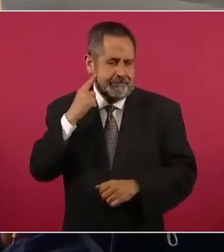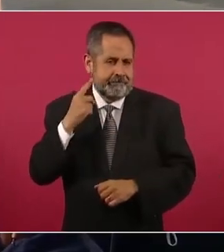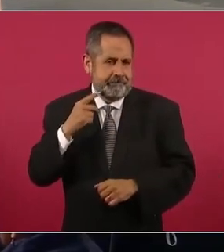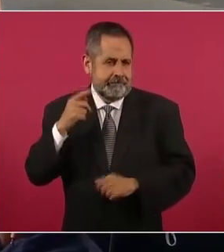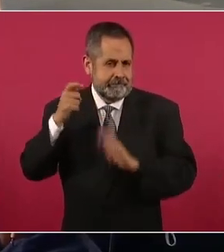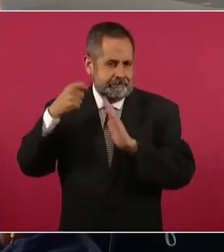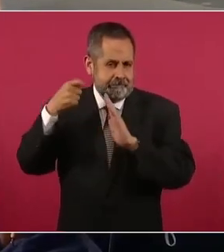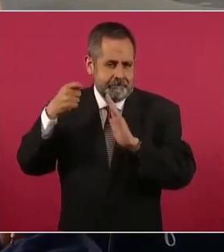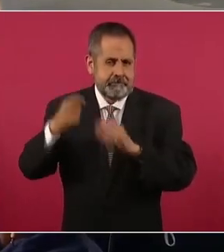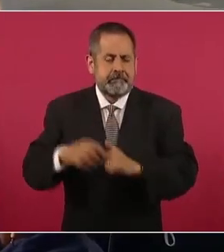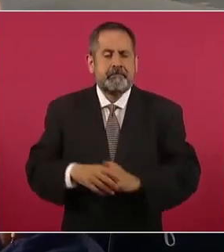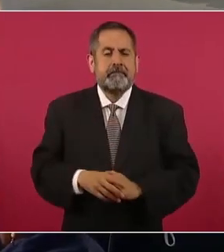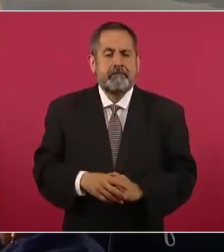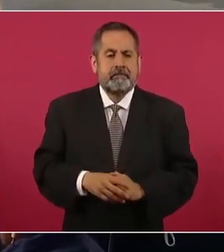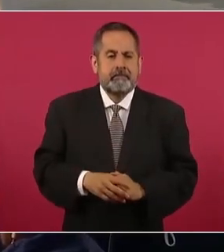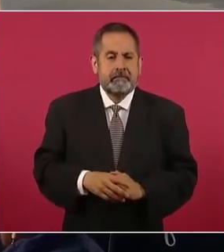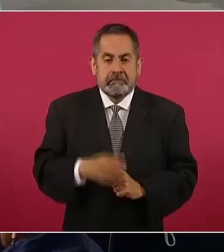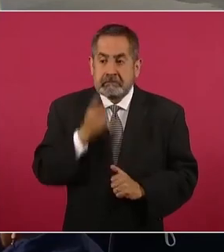de tres personas.